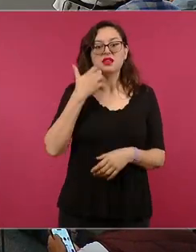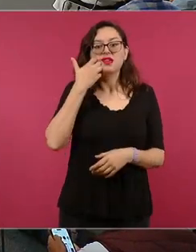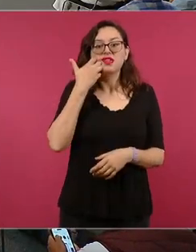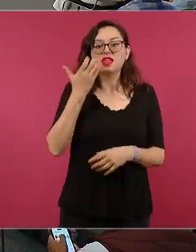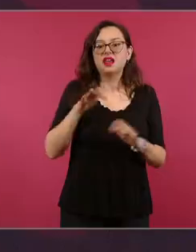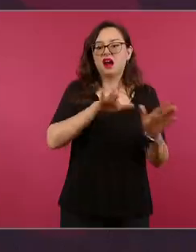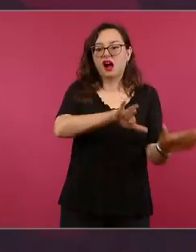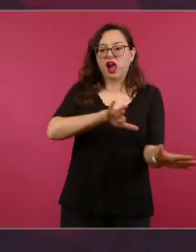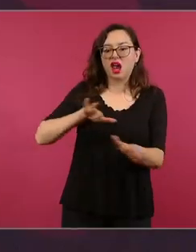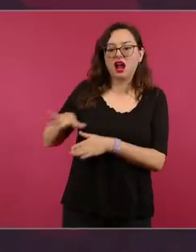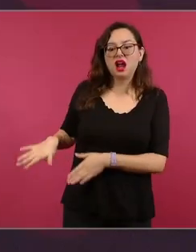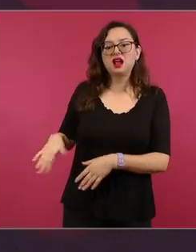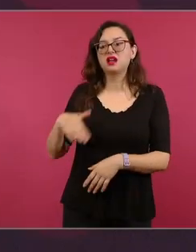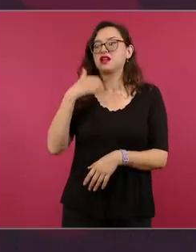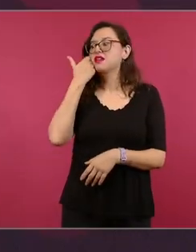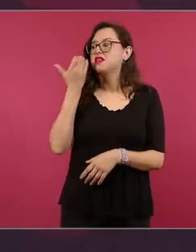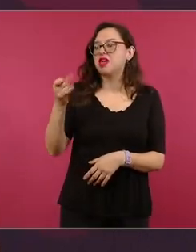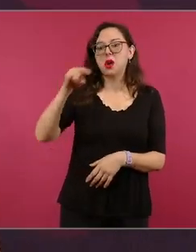sometida.